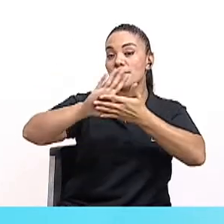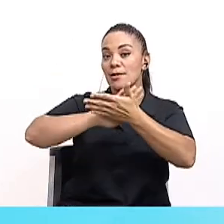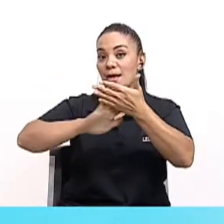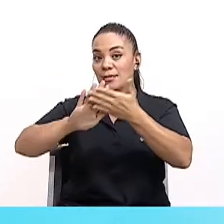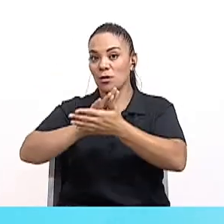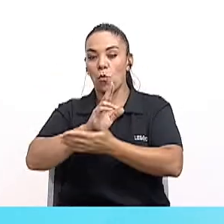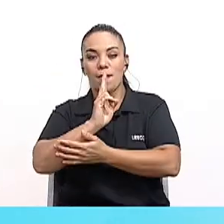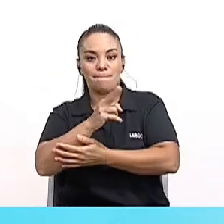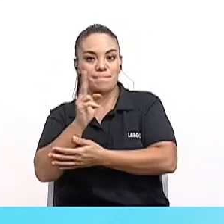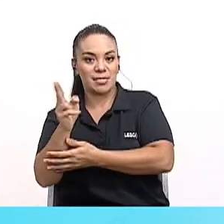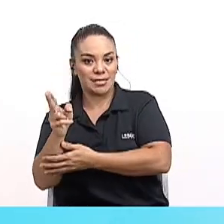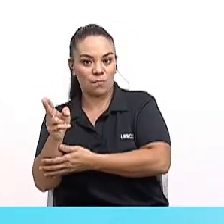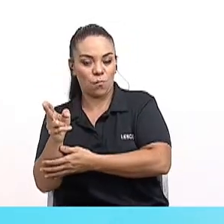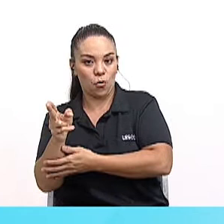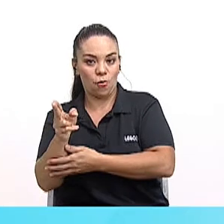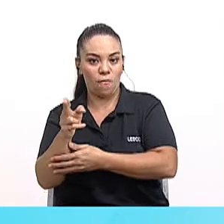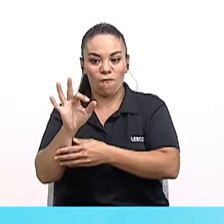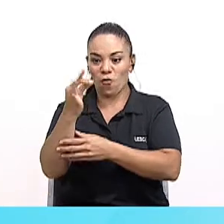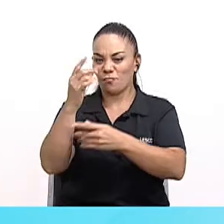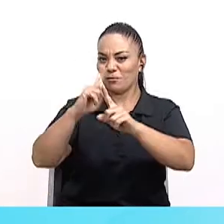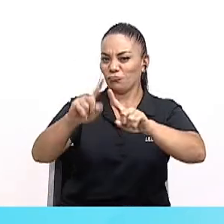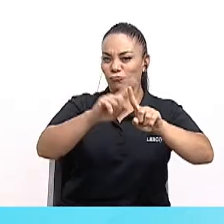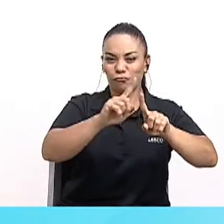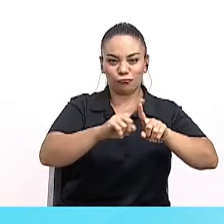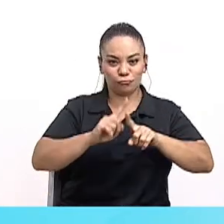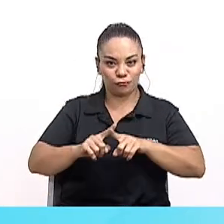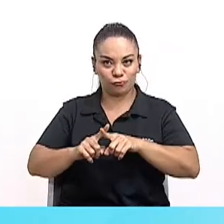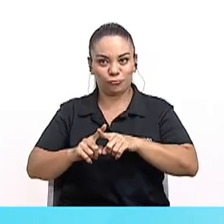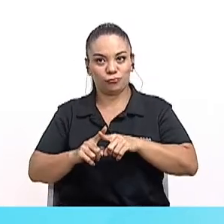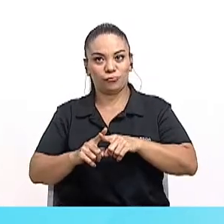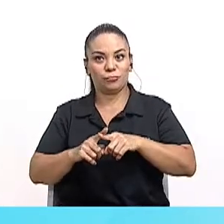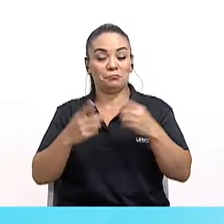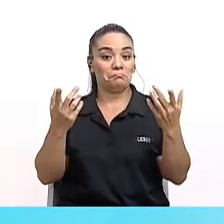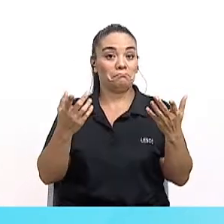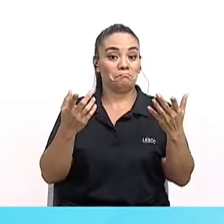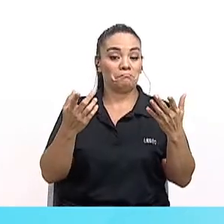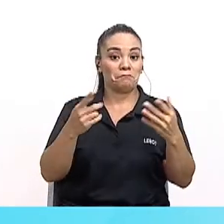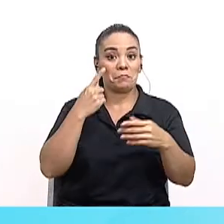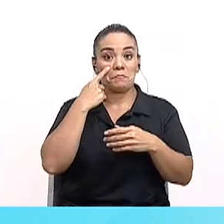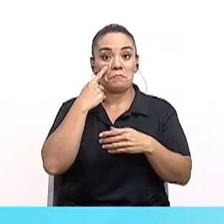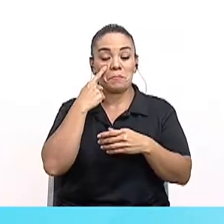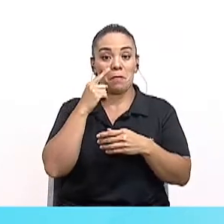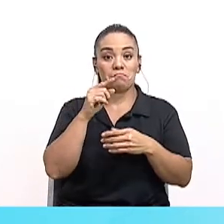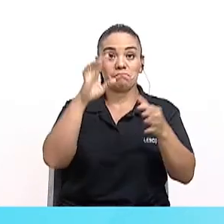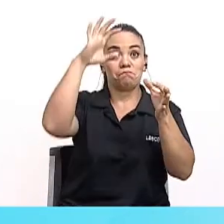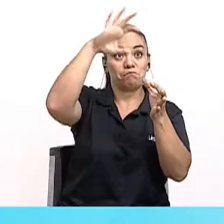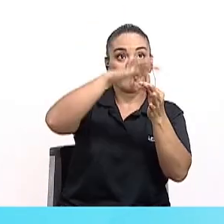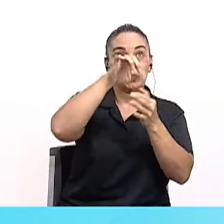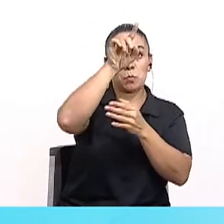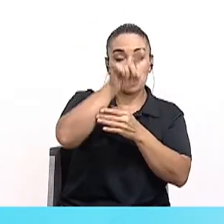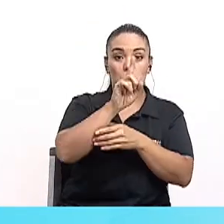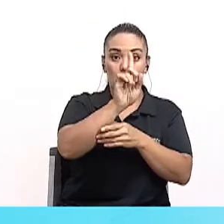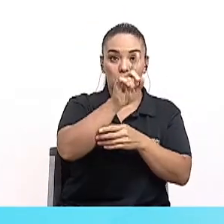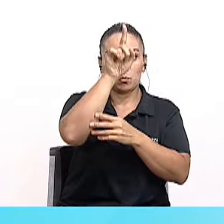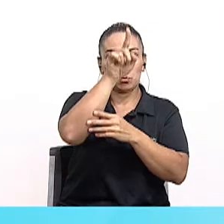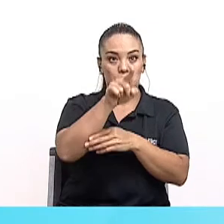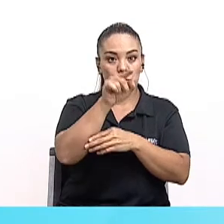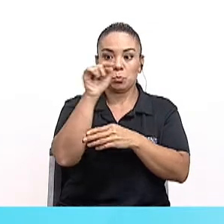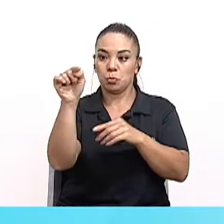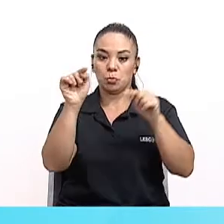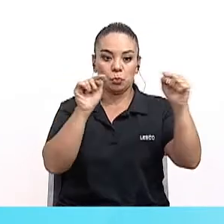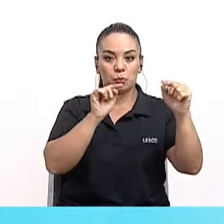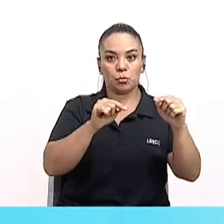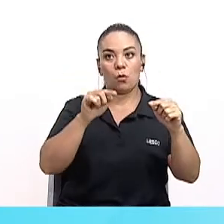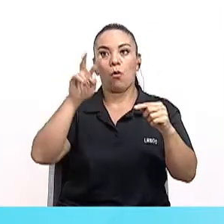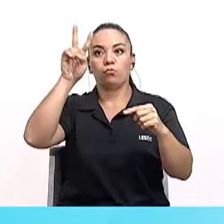él mismo de muchas formas diferentes, con enlaces sencillos, con enlaces dobles, con enlaces triples, más de un carbono,